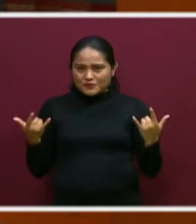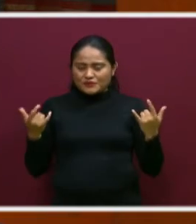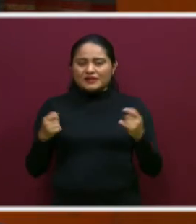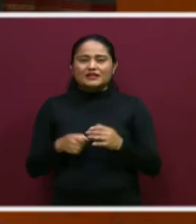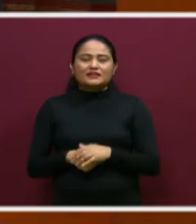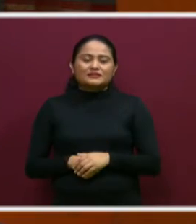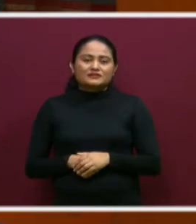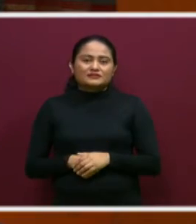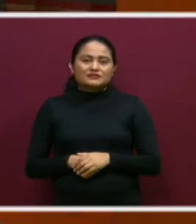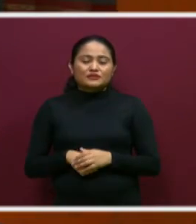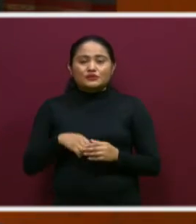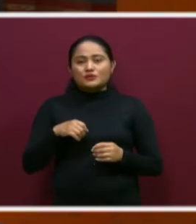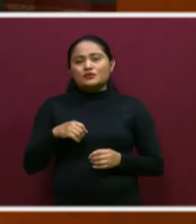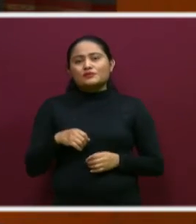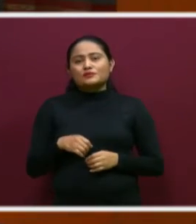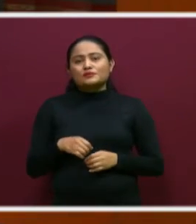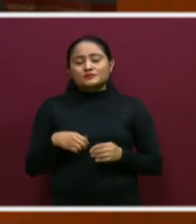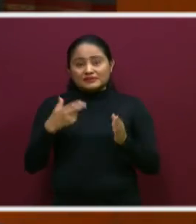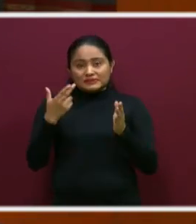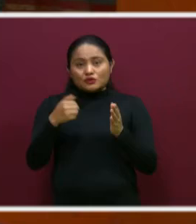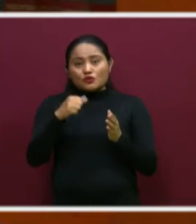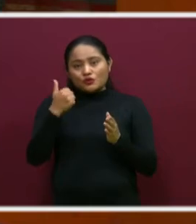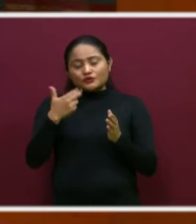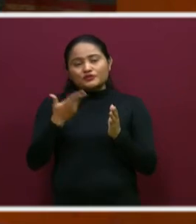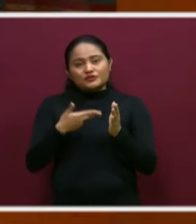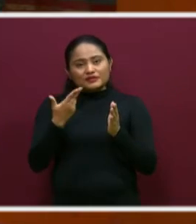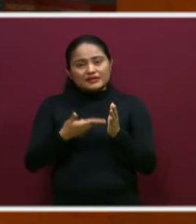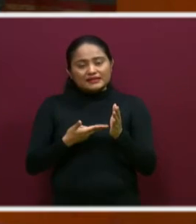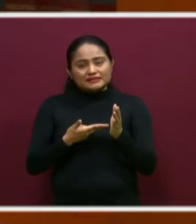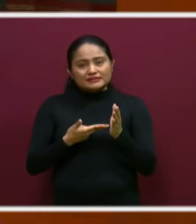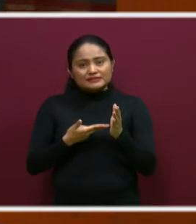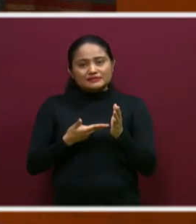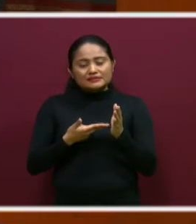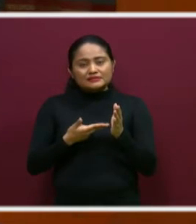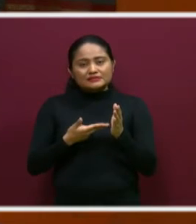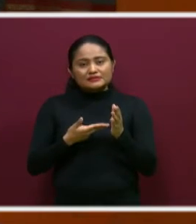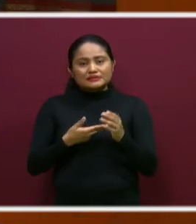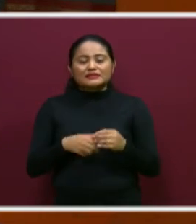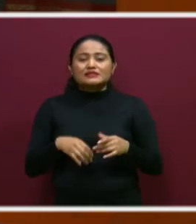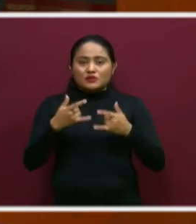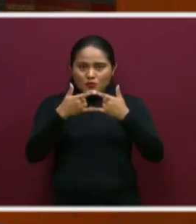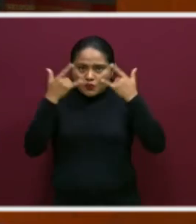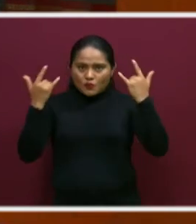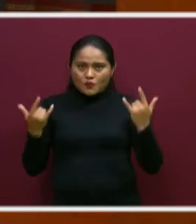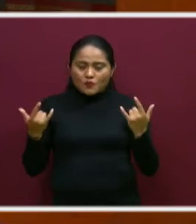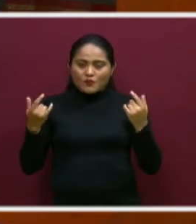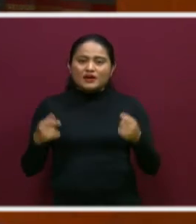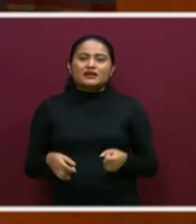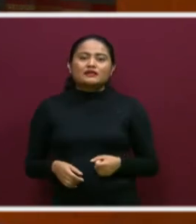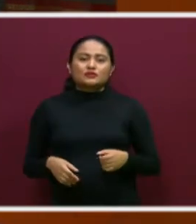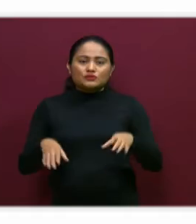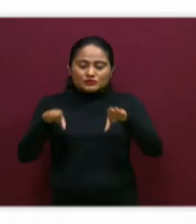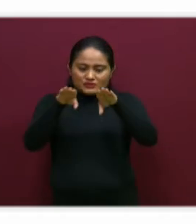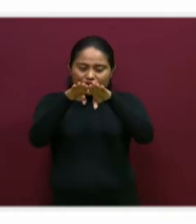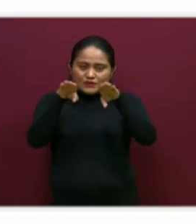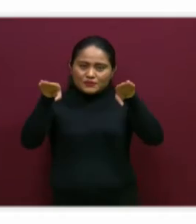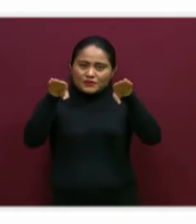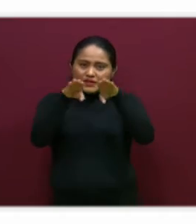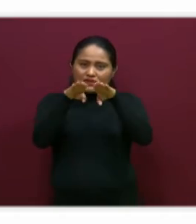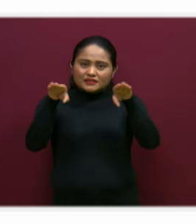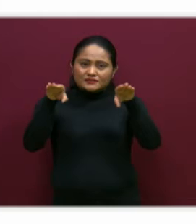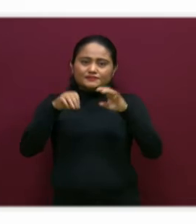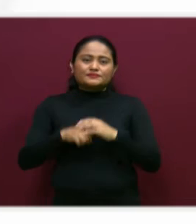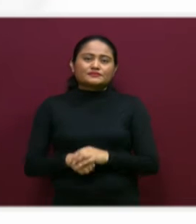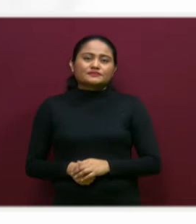taller que va un poco de la mano con el de perspectiva de género y son cuentos para la igualdad y también tiene este enfoque a partir